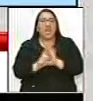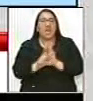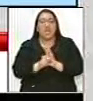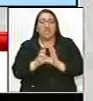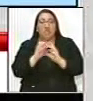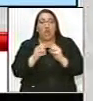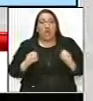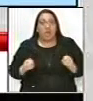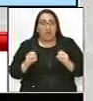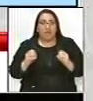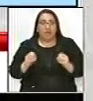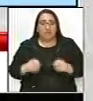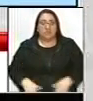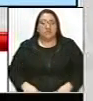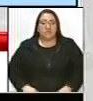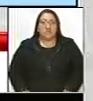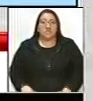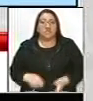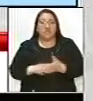orgánicas.